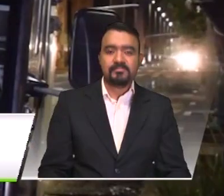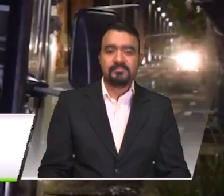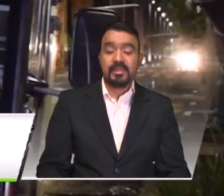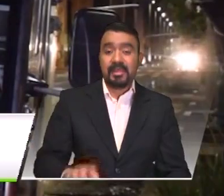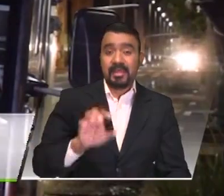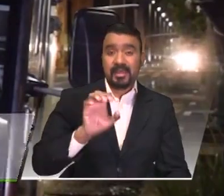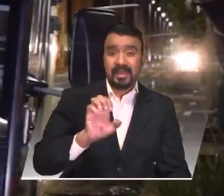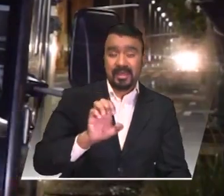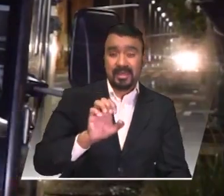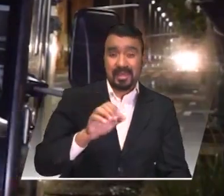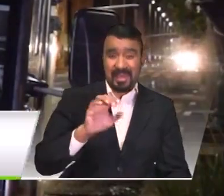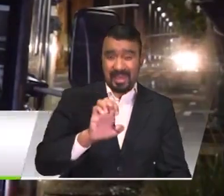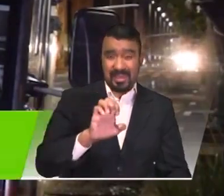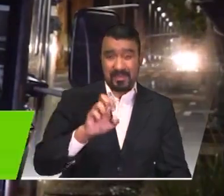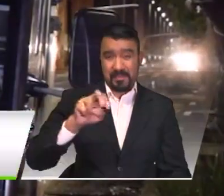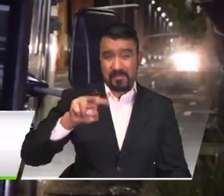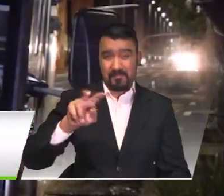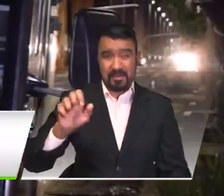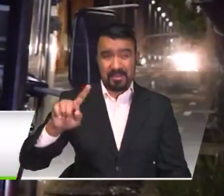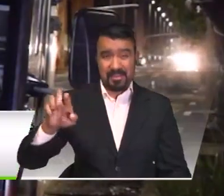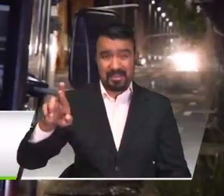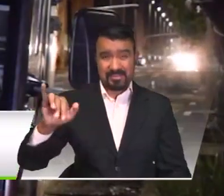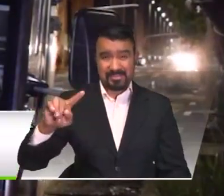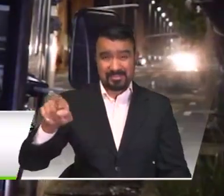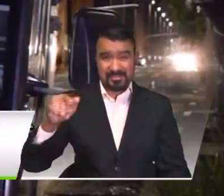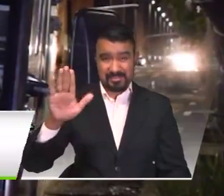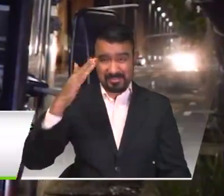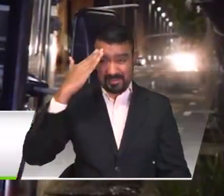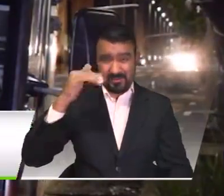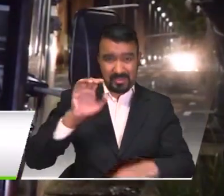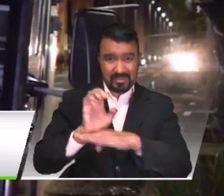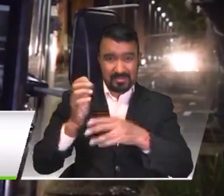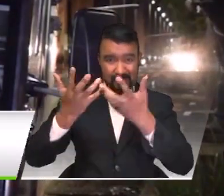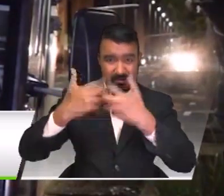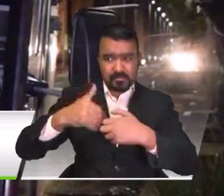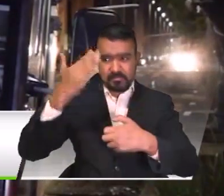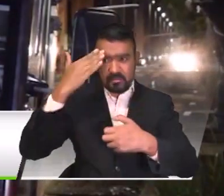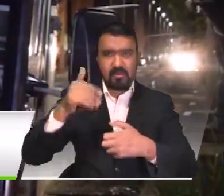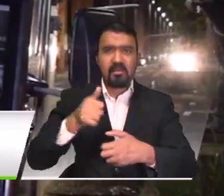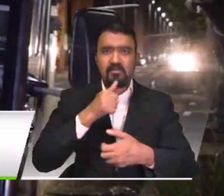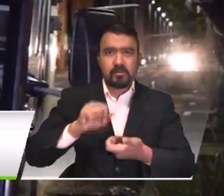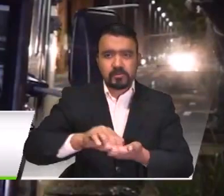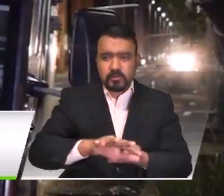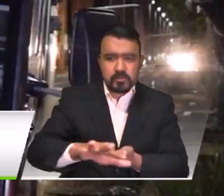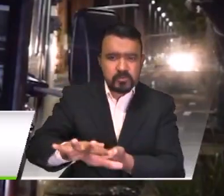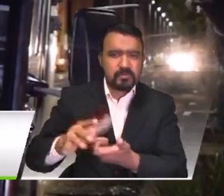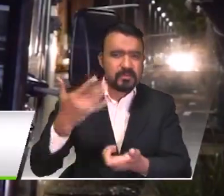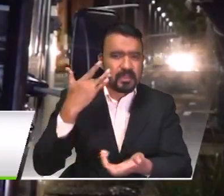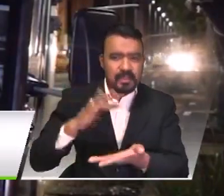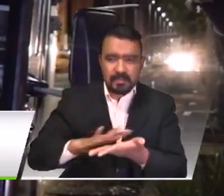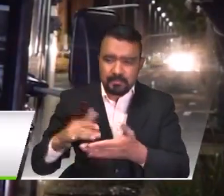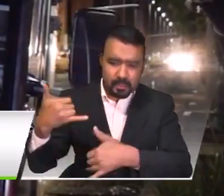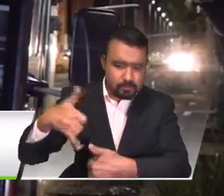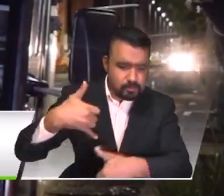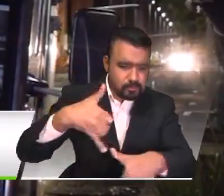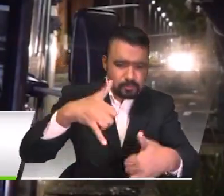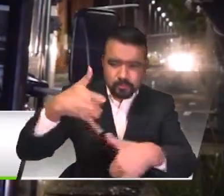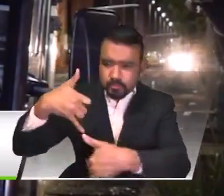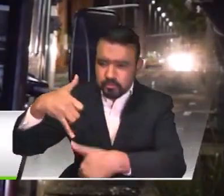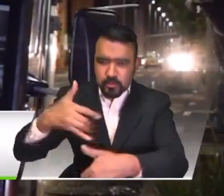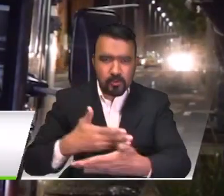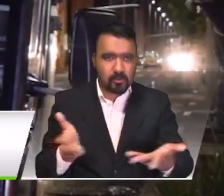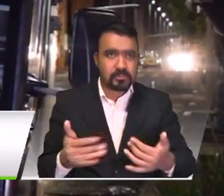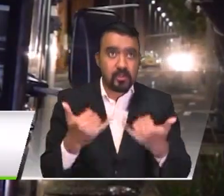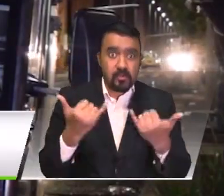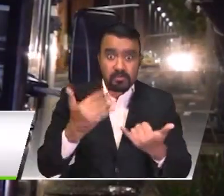a domingo. Tenemos operación de barrio manual, barrio mecánico, lavarias públicas y recolección y transporte. Pero hoy estamos en una